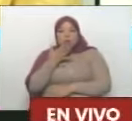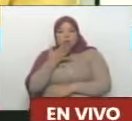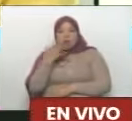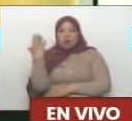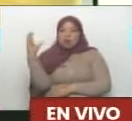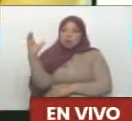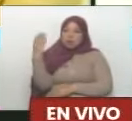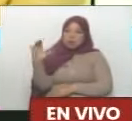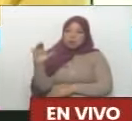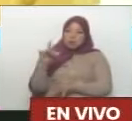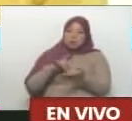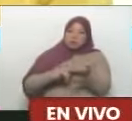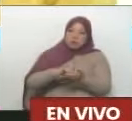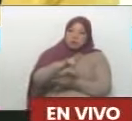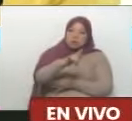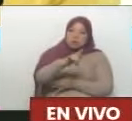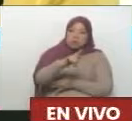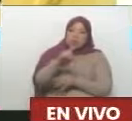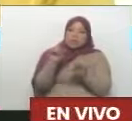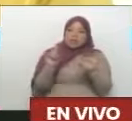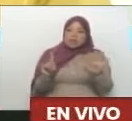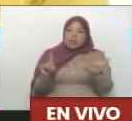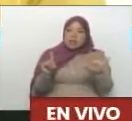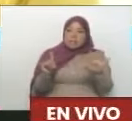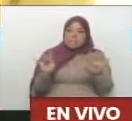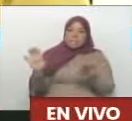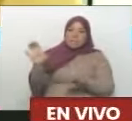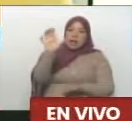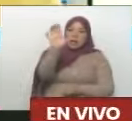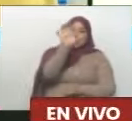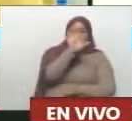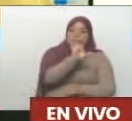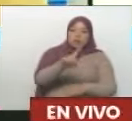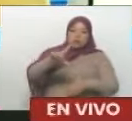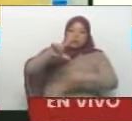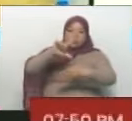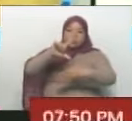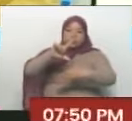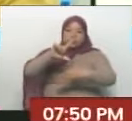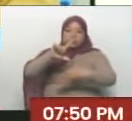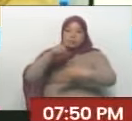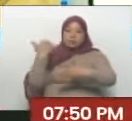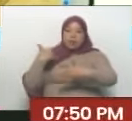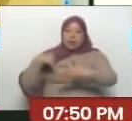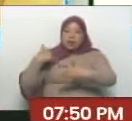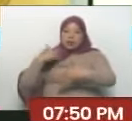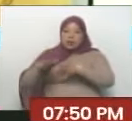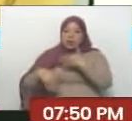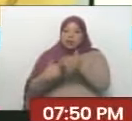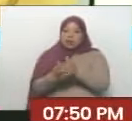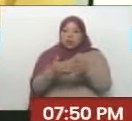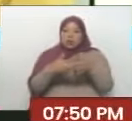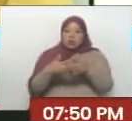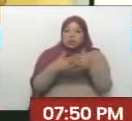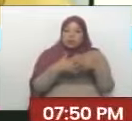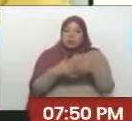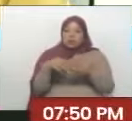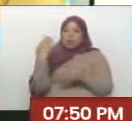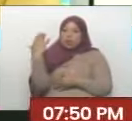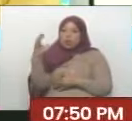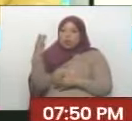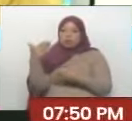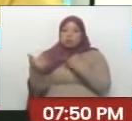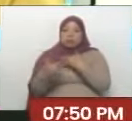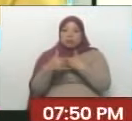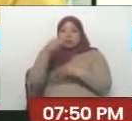en Colombia, por donde pasó, porque pasó por seis países, allí, a pesar del NOTAN que había enviado el gobierno de Venezuela, Colombia no pudo hacer nada para